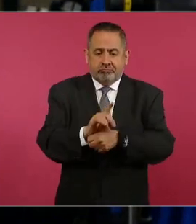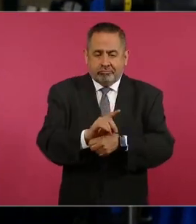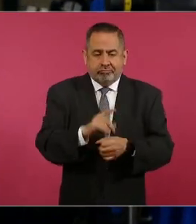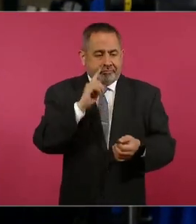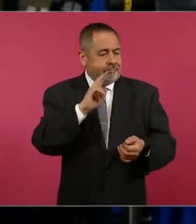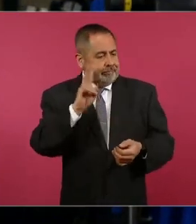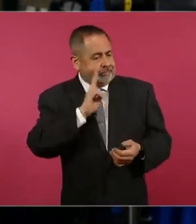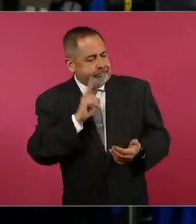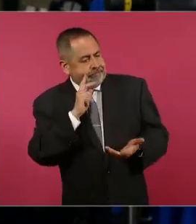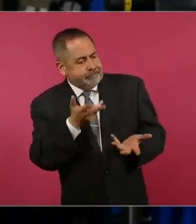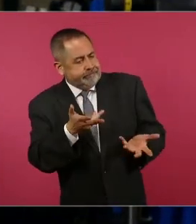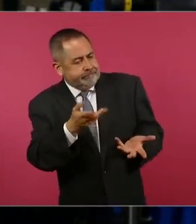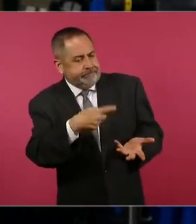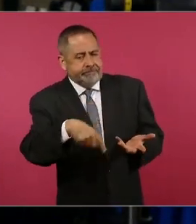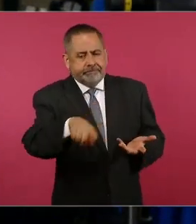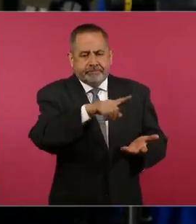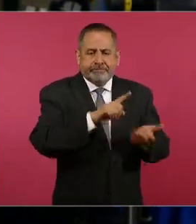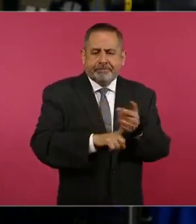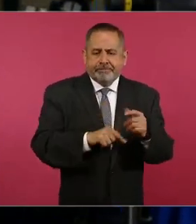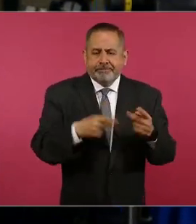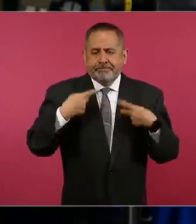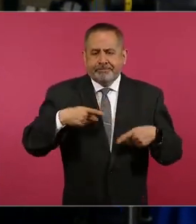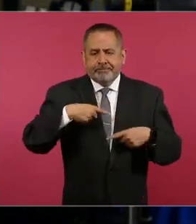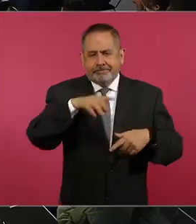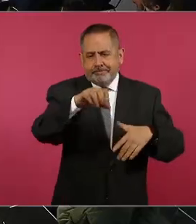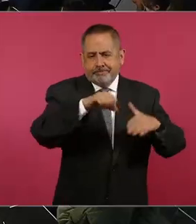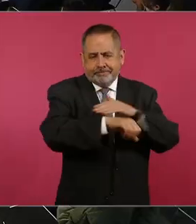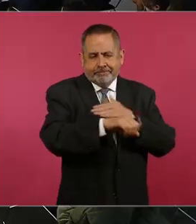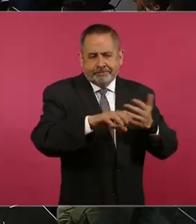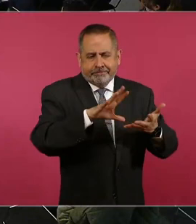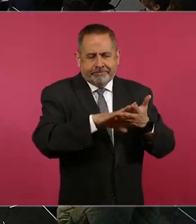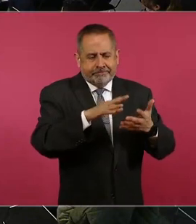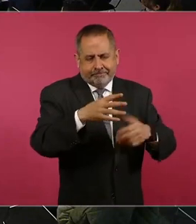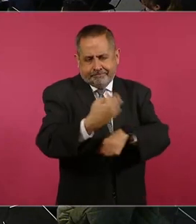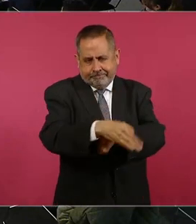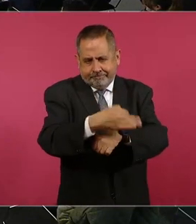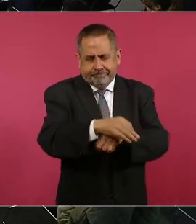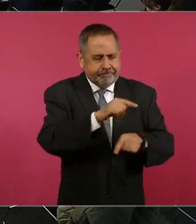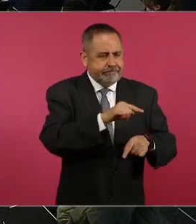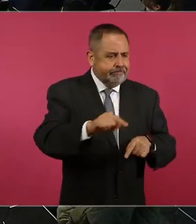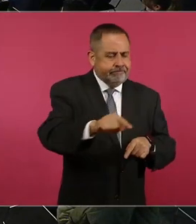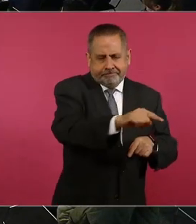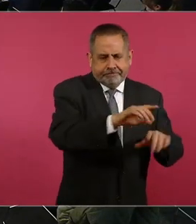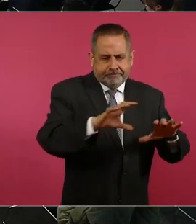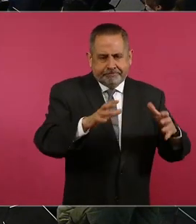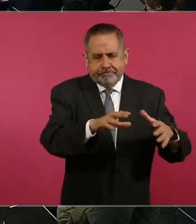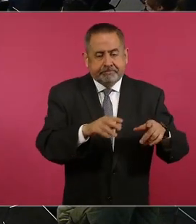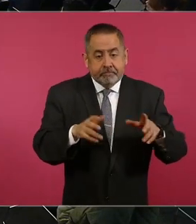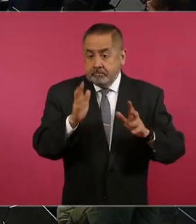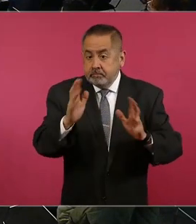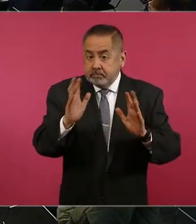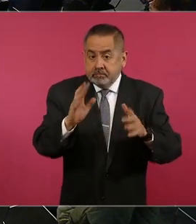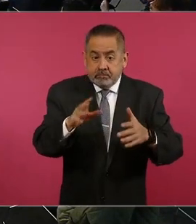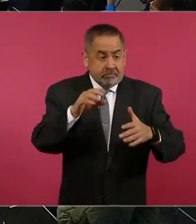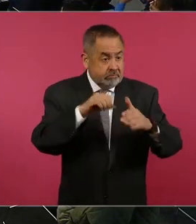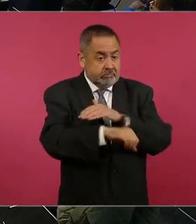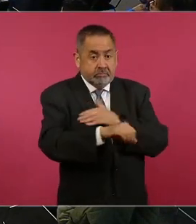algunos de los presuntos implicados en el caso Ayotzinapa que estaban, de hecho, ya,